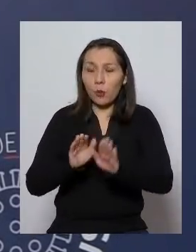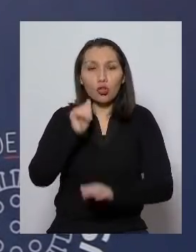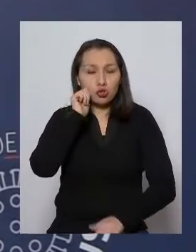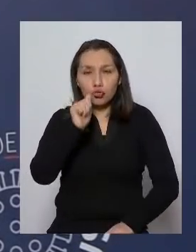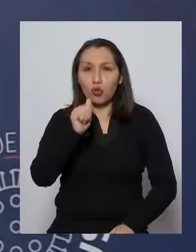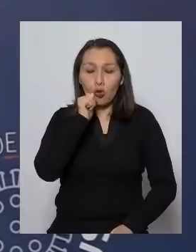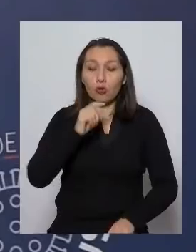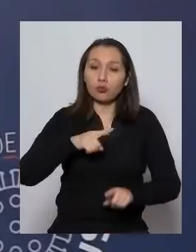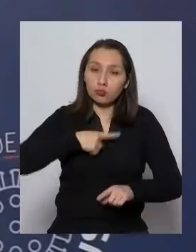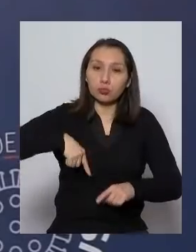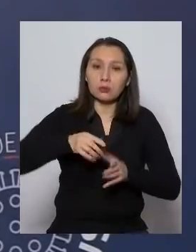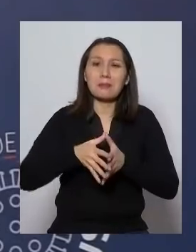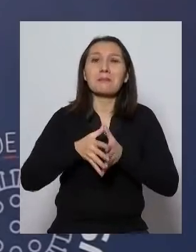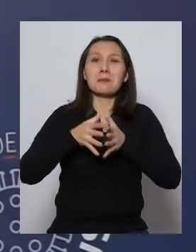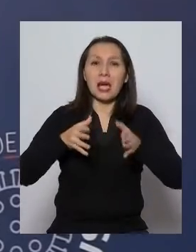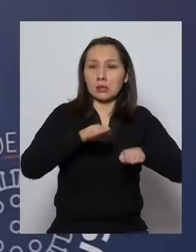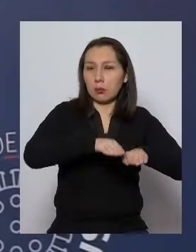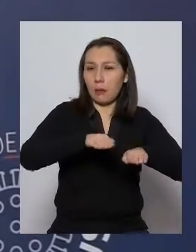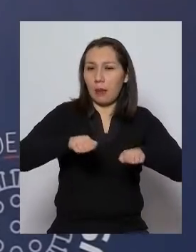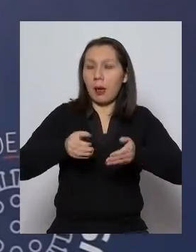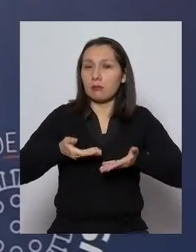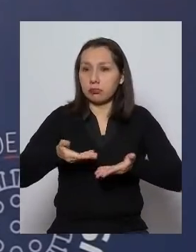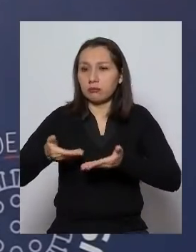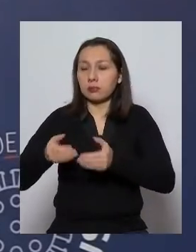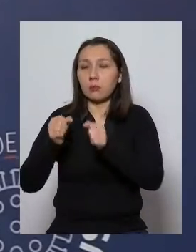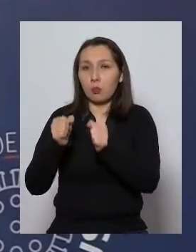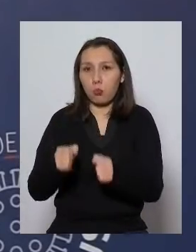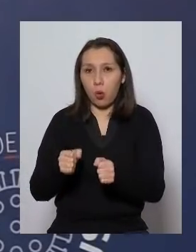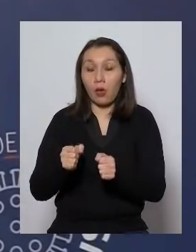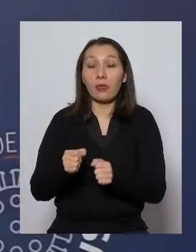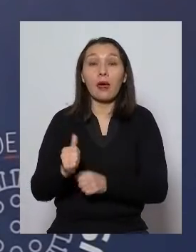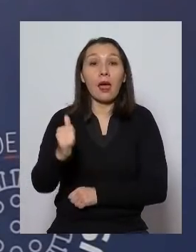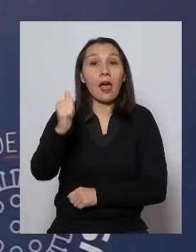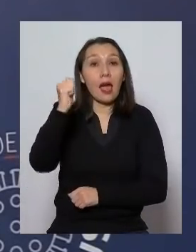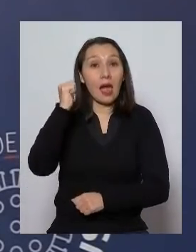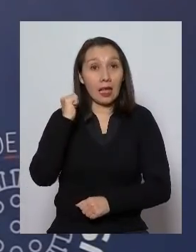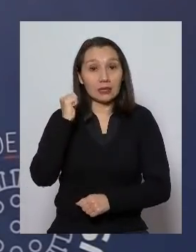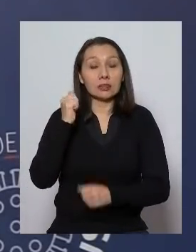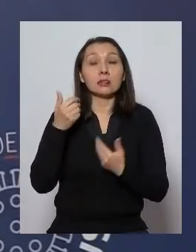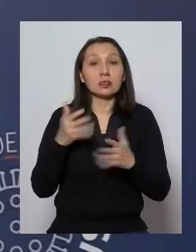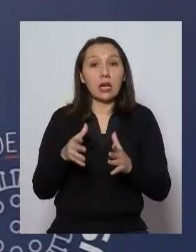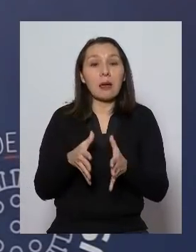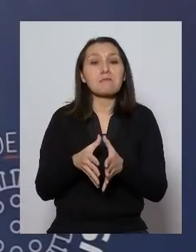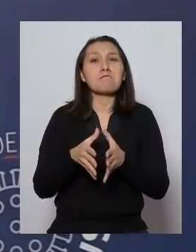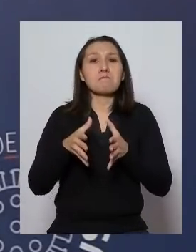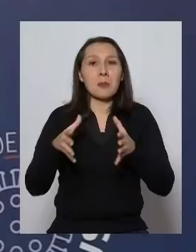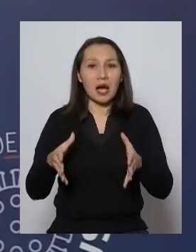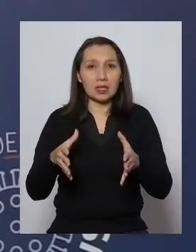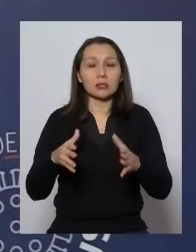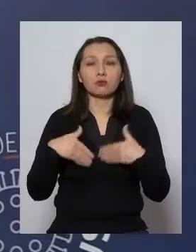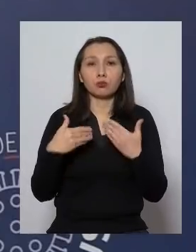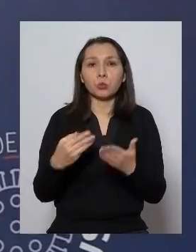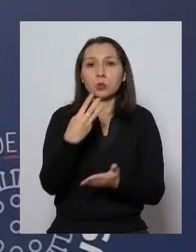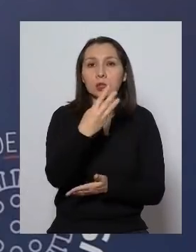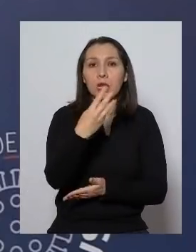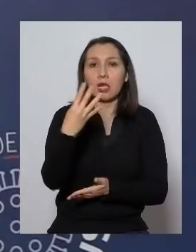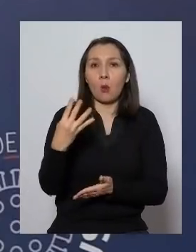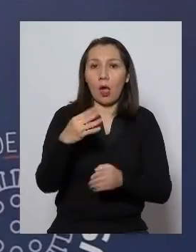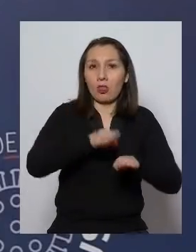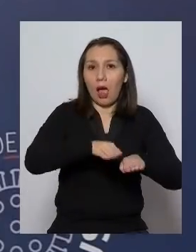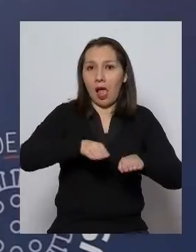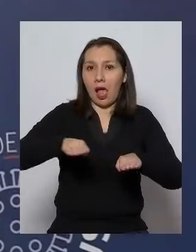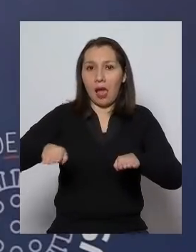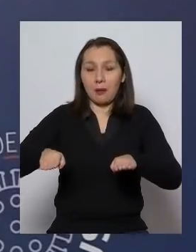a día nosotros vamos aumentando nuestra capacidad. Y el día de ayer hemos ya aumentado en 34